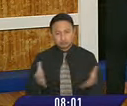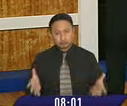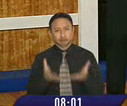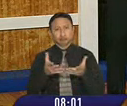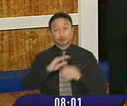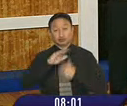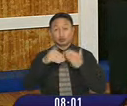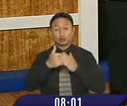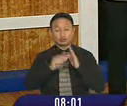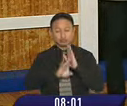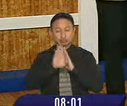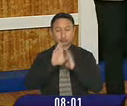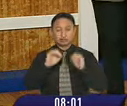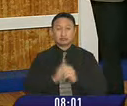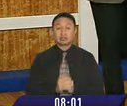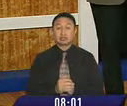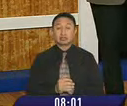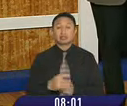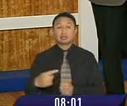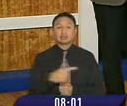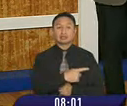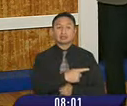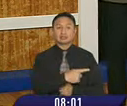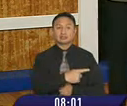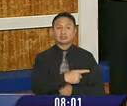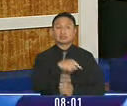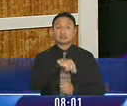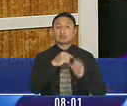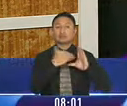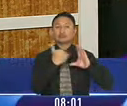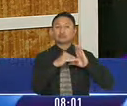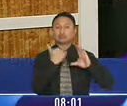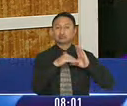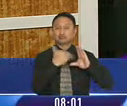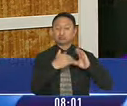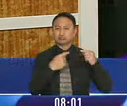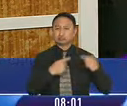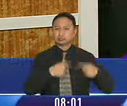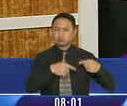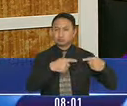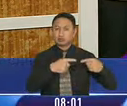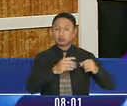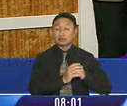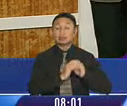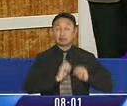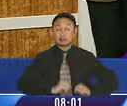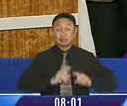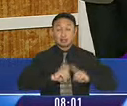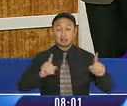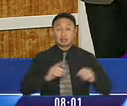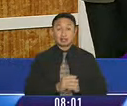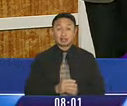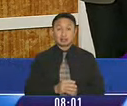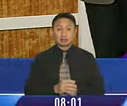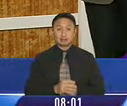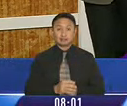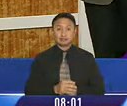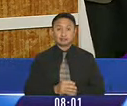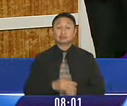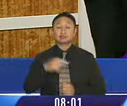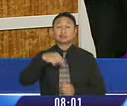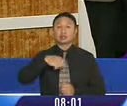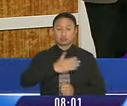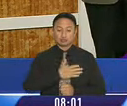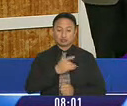salgan de mejor manera. En pantalla usted puede tener ese nexo de comunicación diario que hace la diferencia y marca la atención y la efectividad que